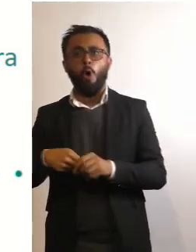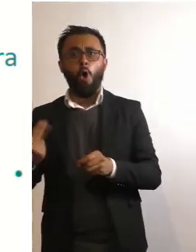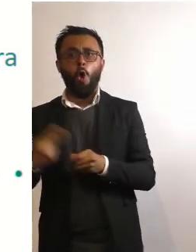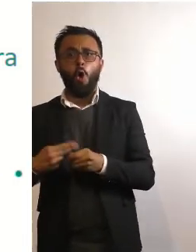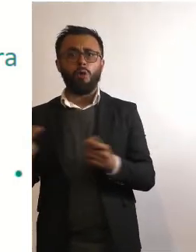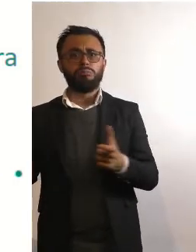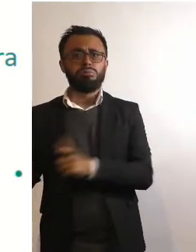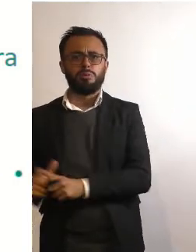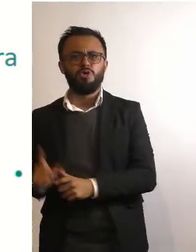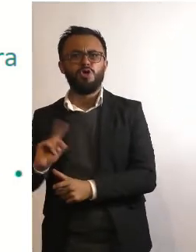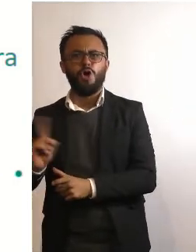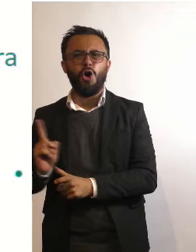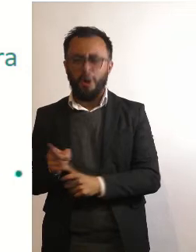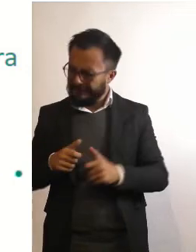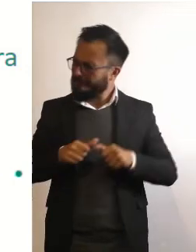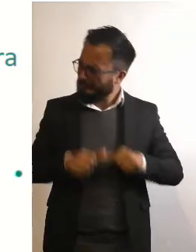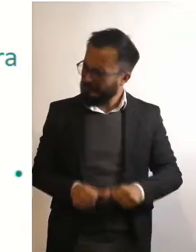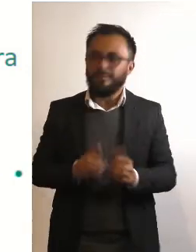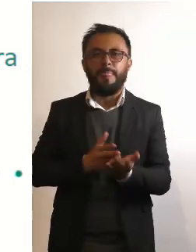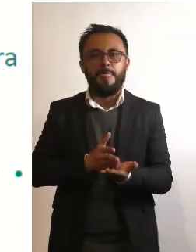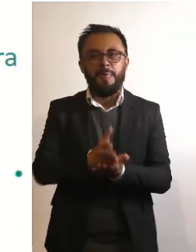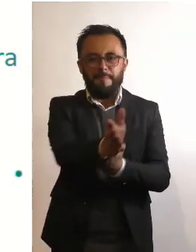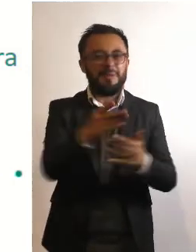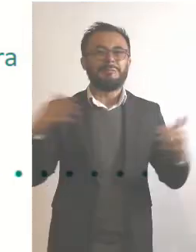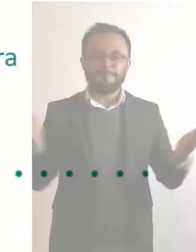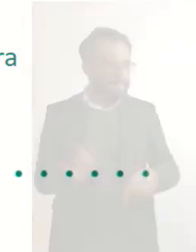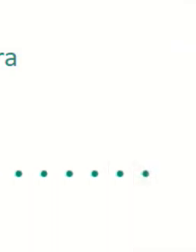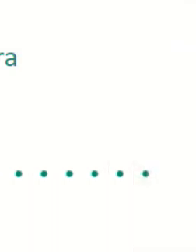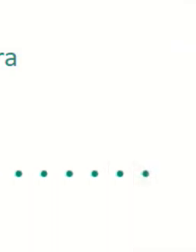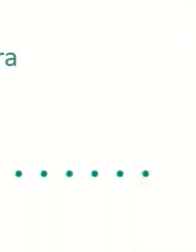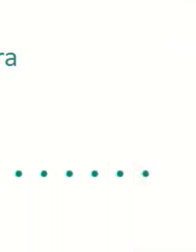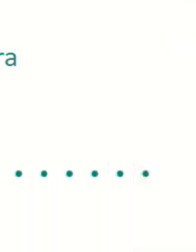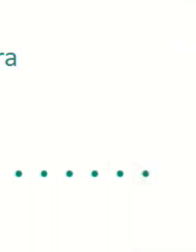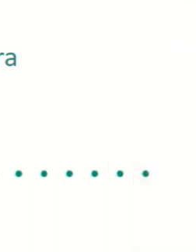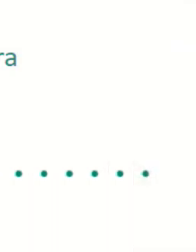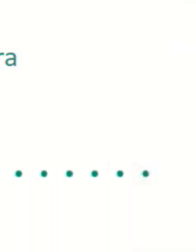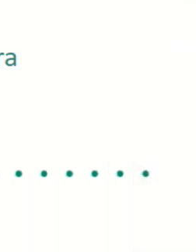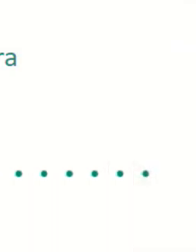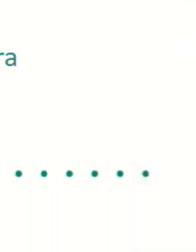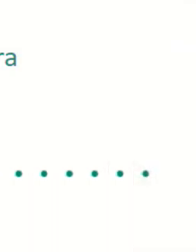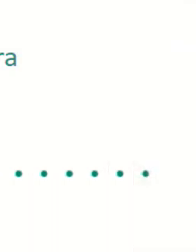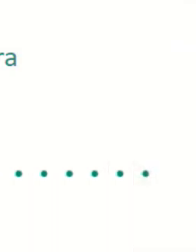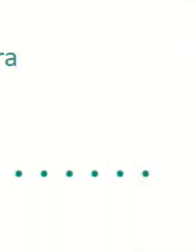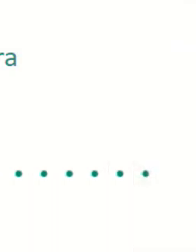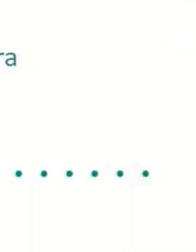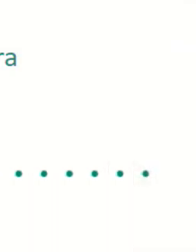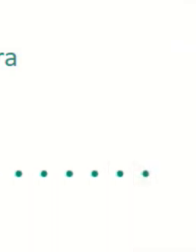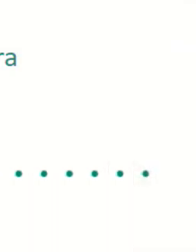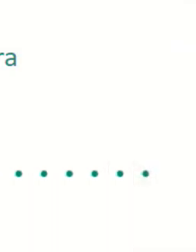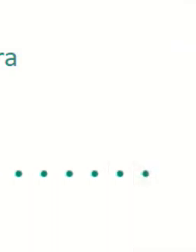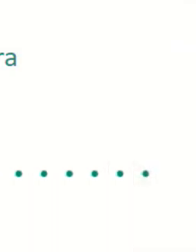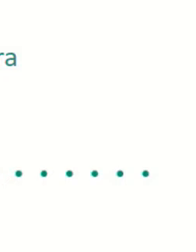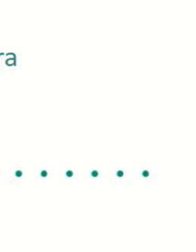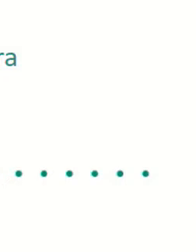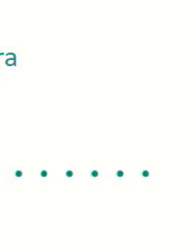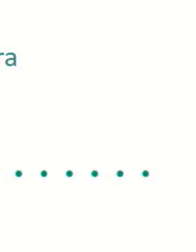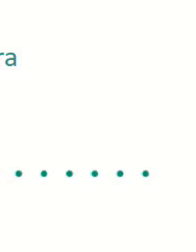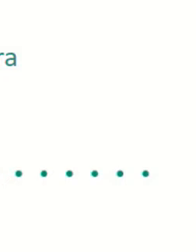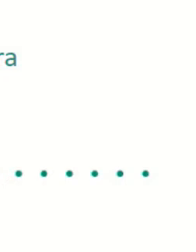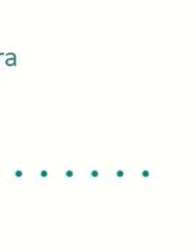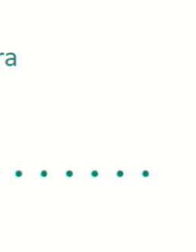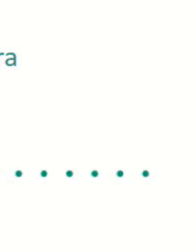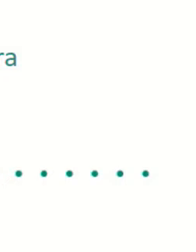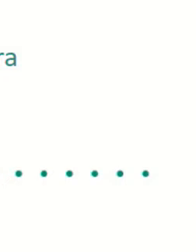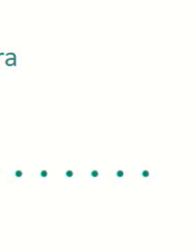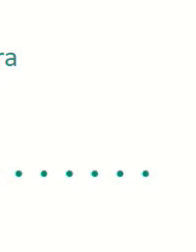todas las campañas que realizamos a nivel de redes y el relacionamiento que tenemos